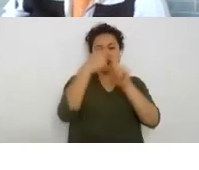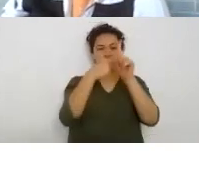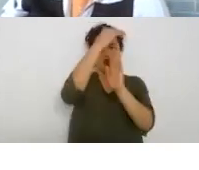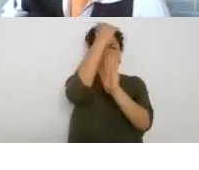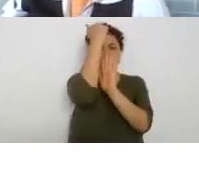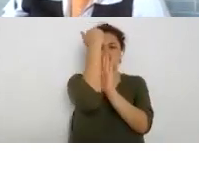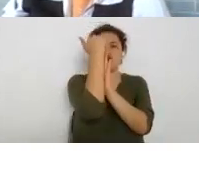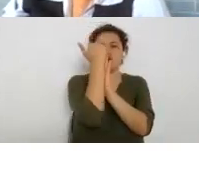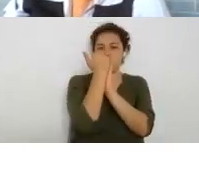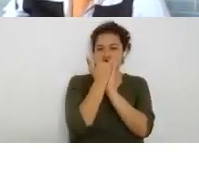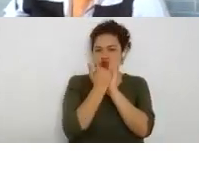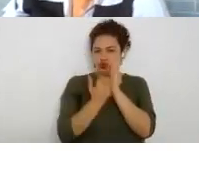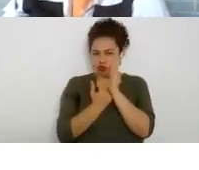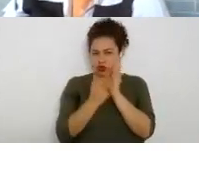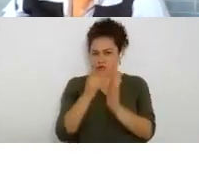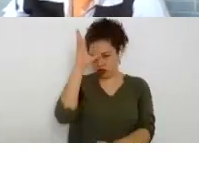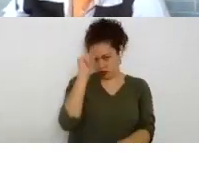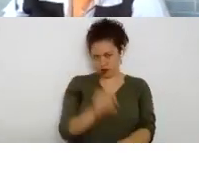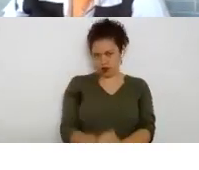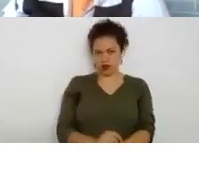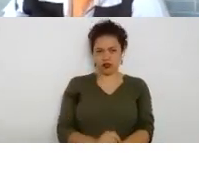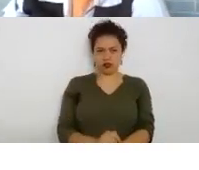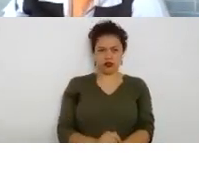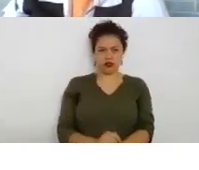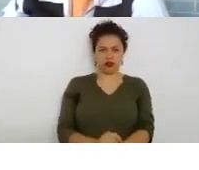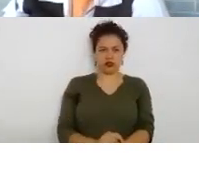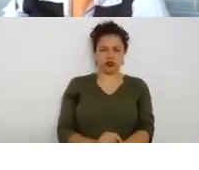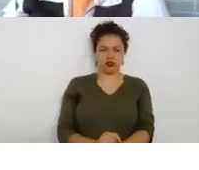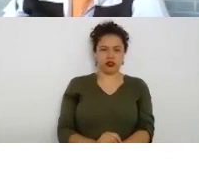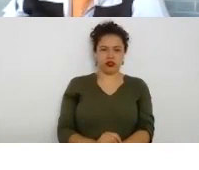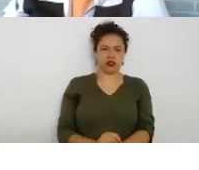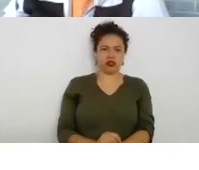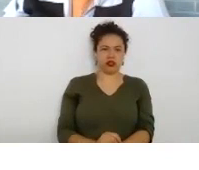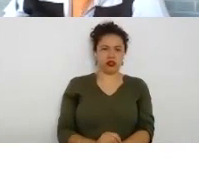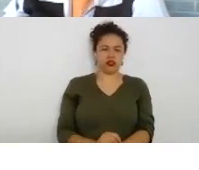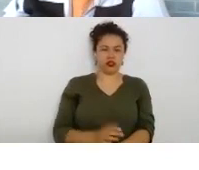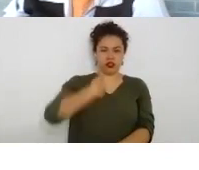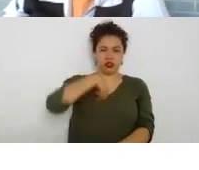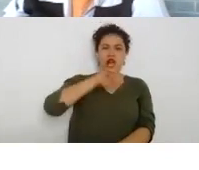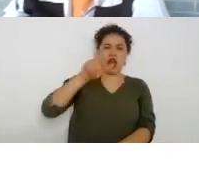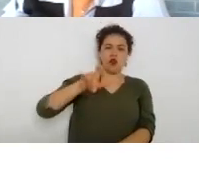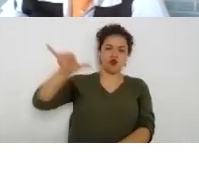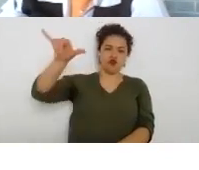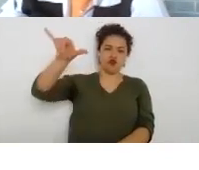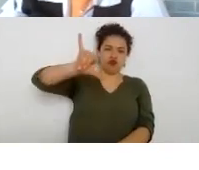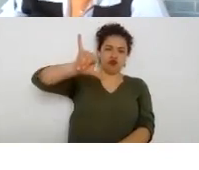del área, ¿de acuerdo? Tampoco vamos a explayarnos y dejar a estar vaciando agua sobre la